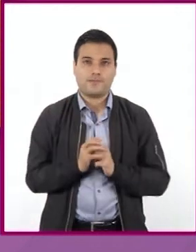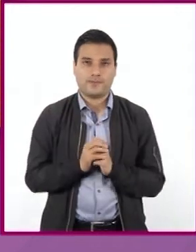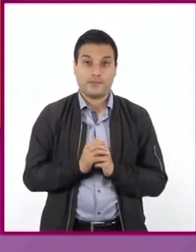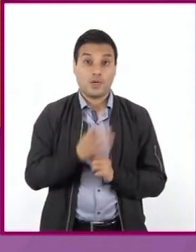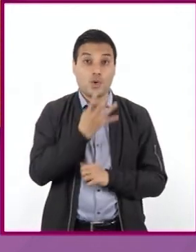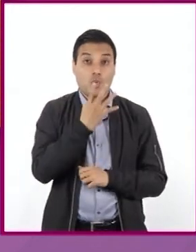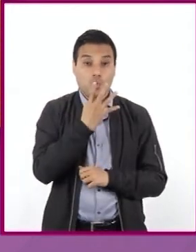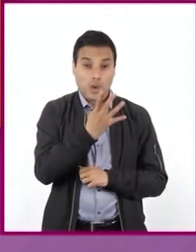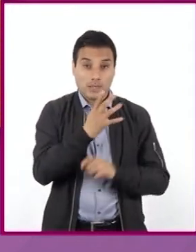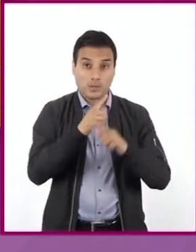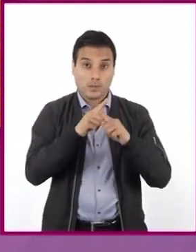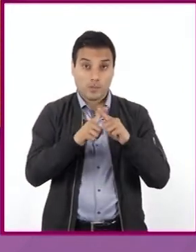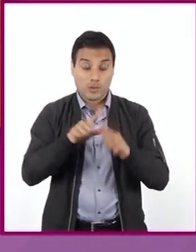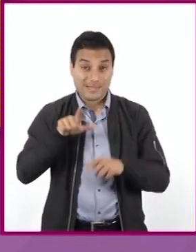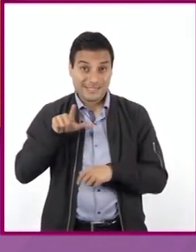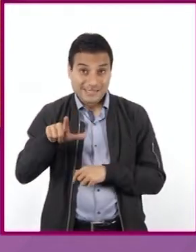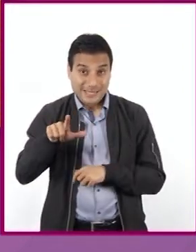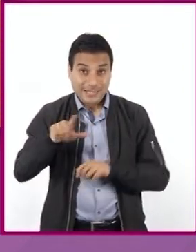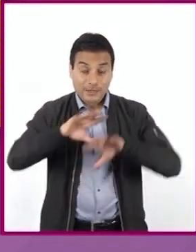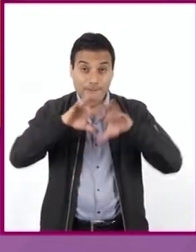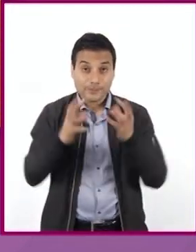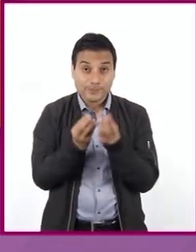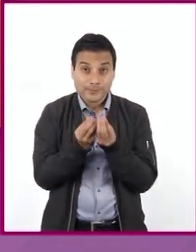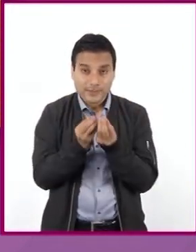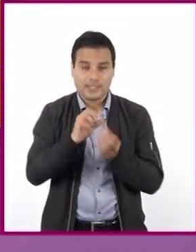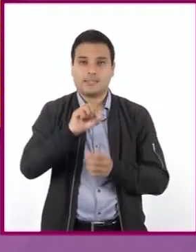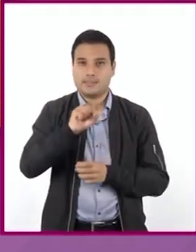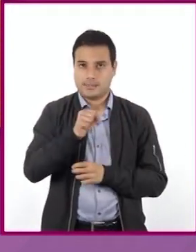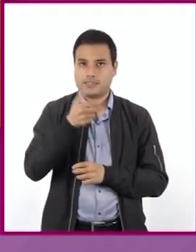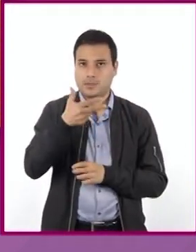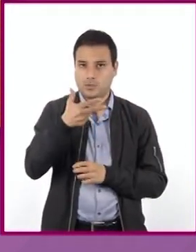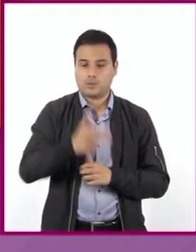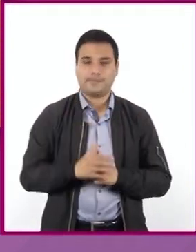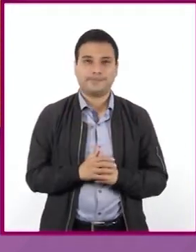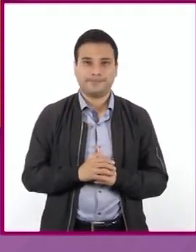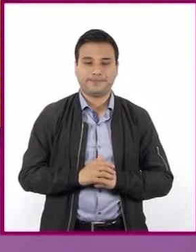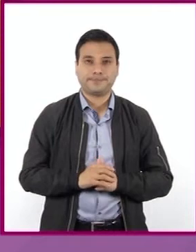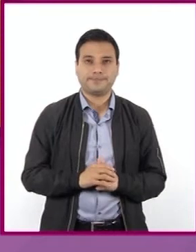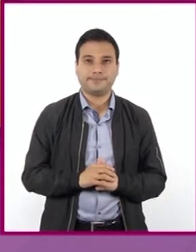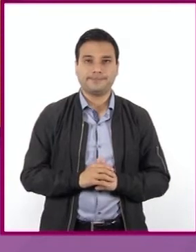4 por 17 es igual a 68.